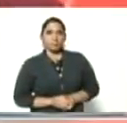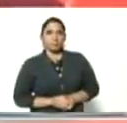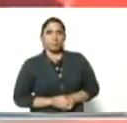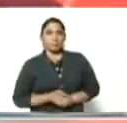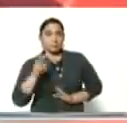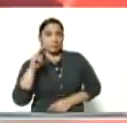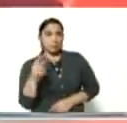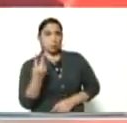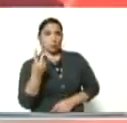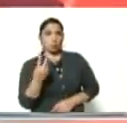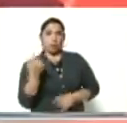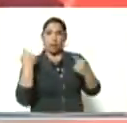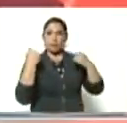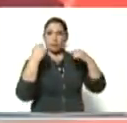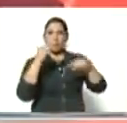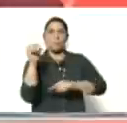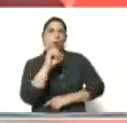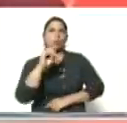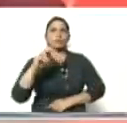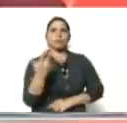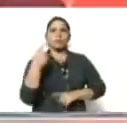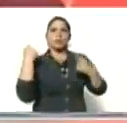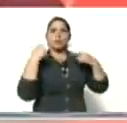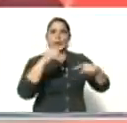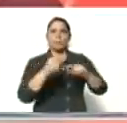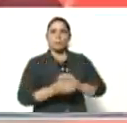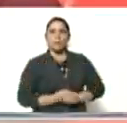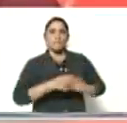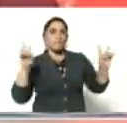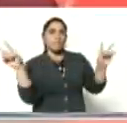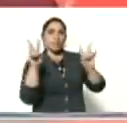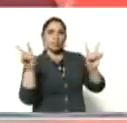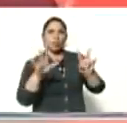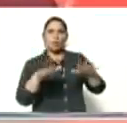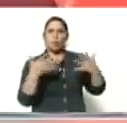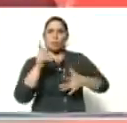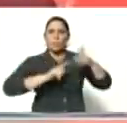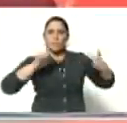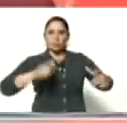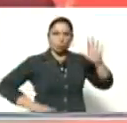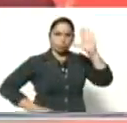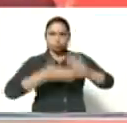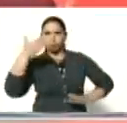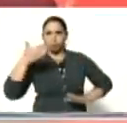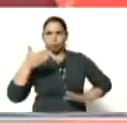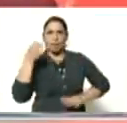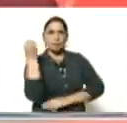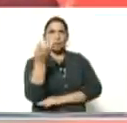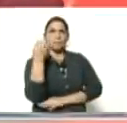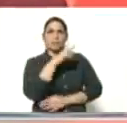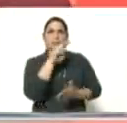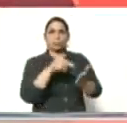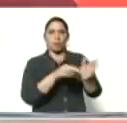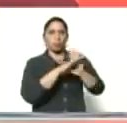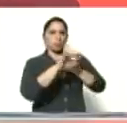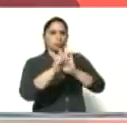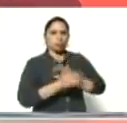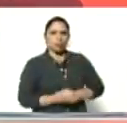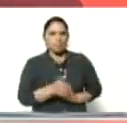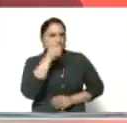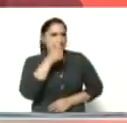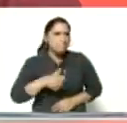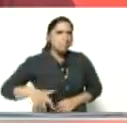etapa, pudiéramos decir, o esta tercera etapa, que fue la victoria cuando la gente salió a votar por la Asamblea Nacional Constituyente. Un pueblo